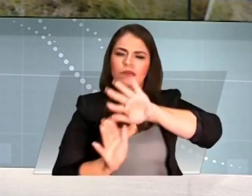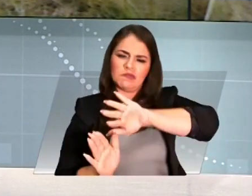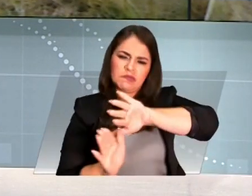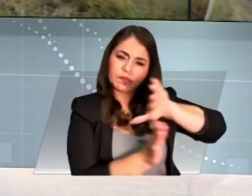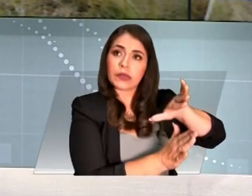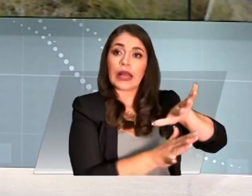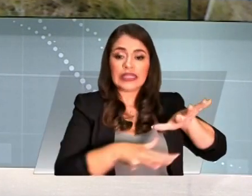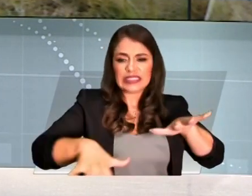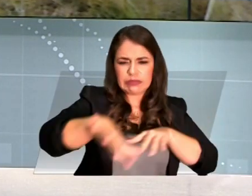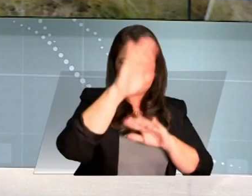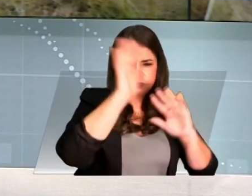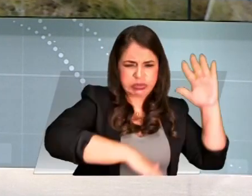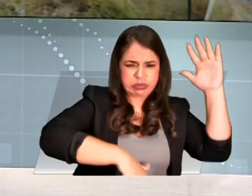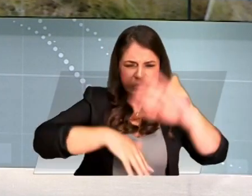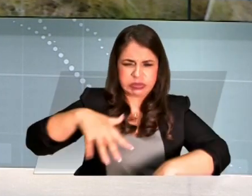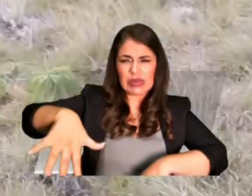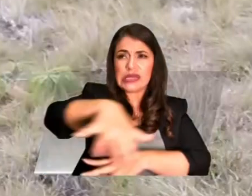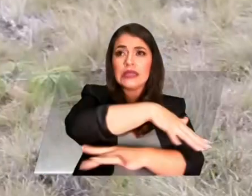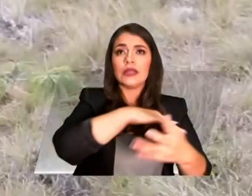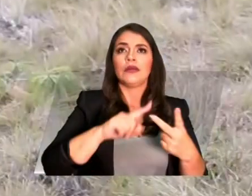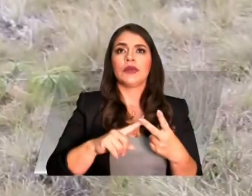montaña. Veamos el informe.